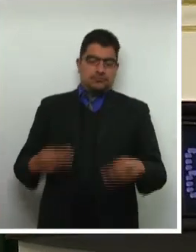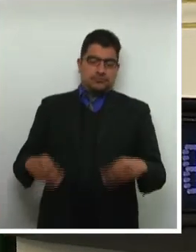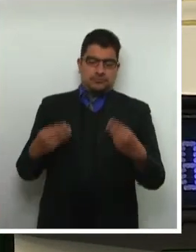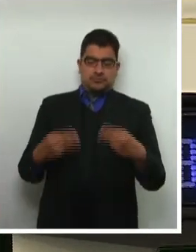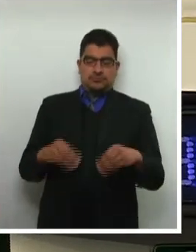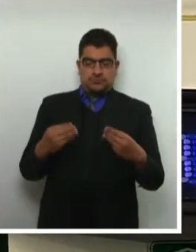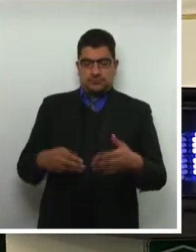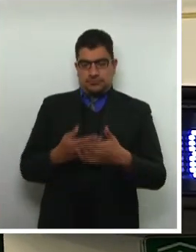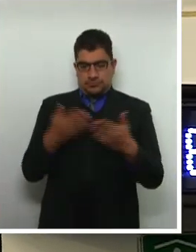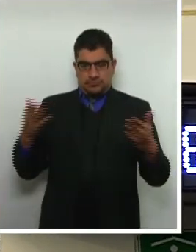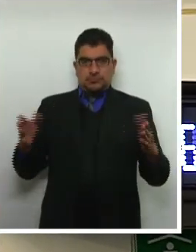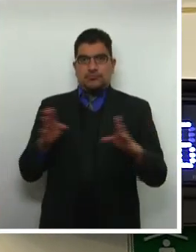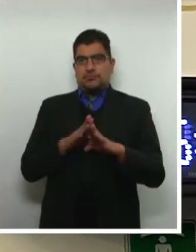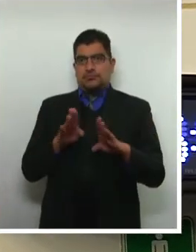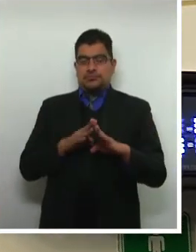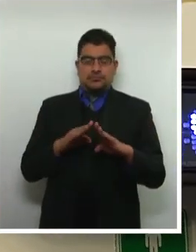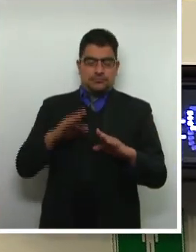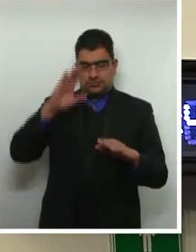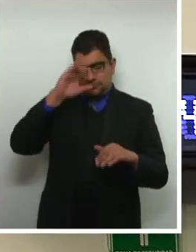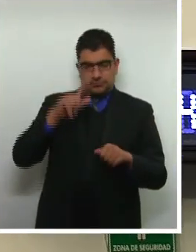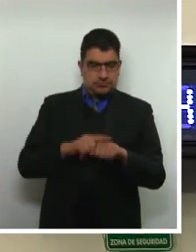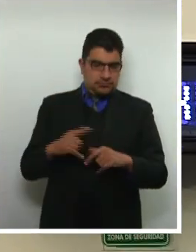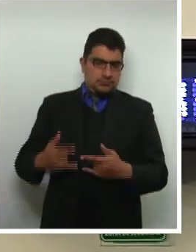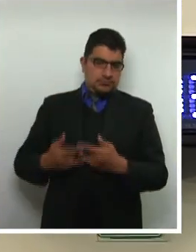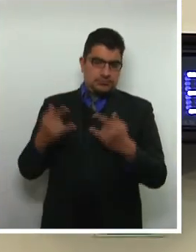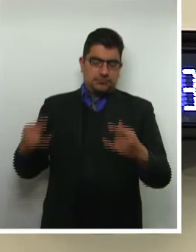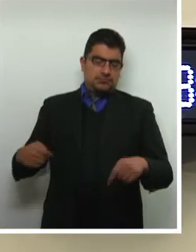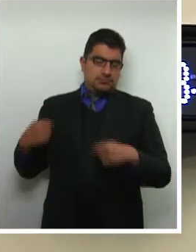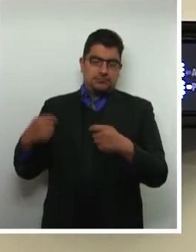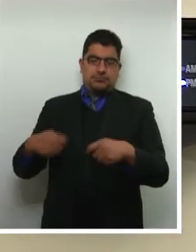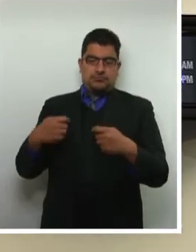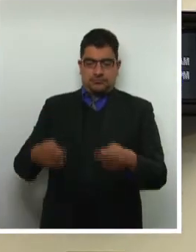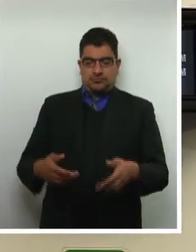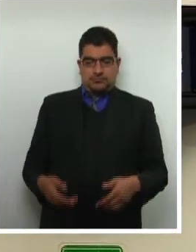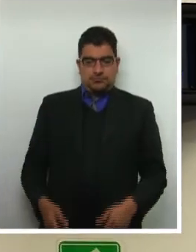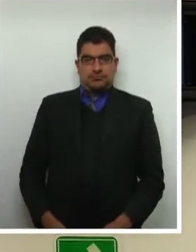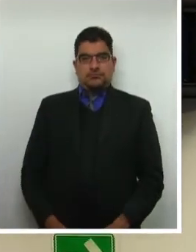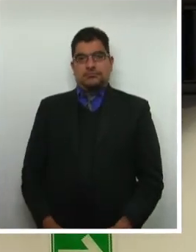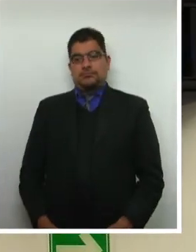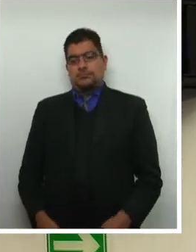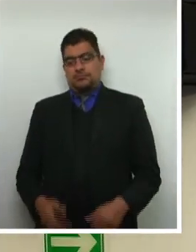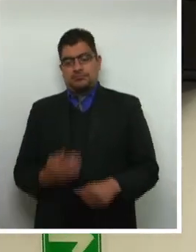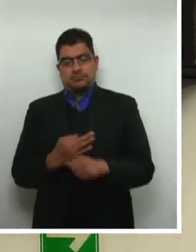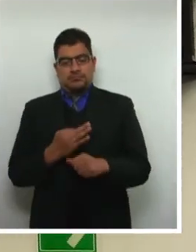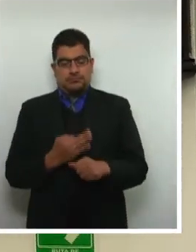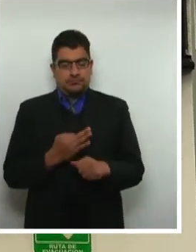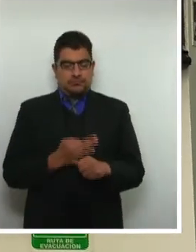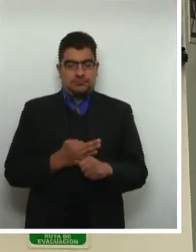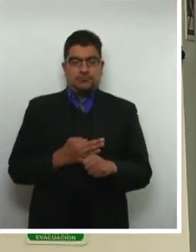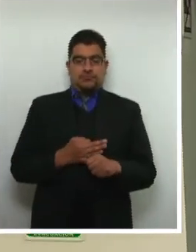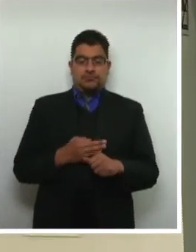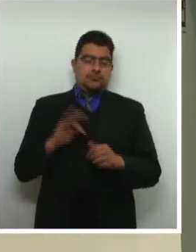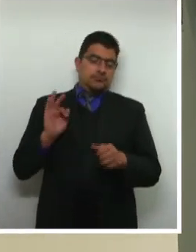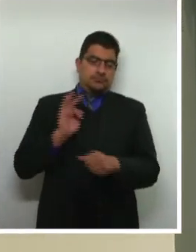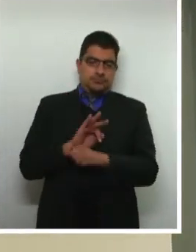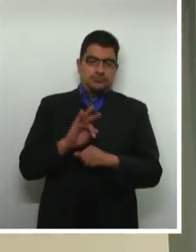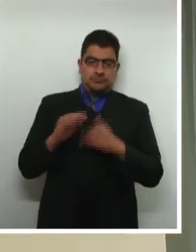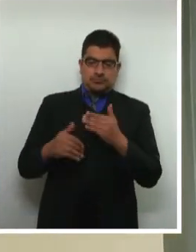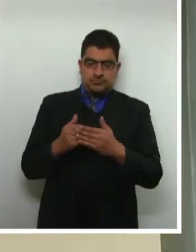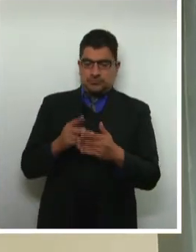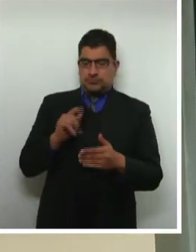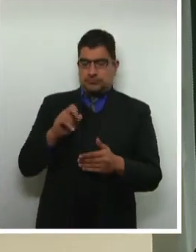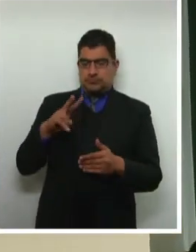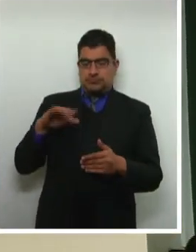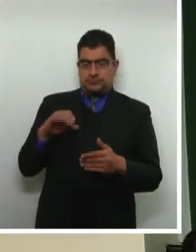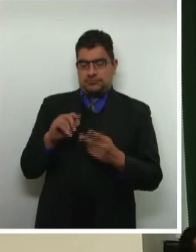en su carácter de patrimonio cultural e histórico. En la preservación, protección,